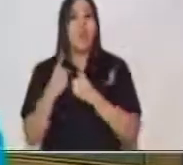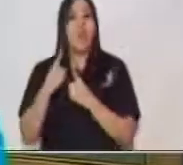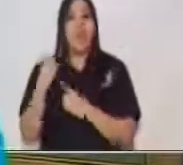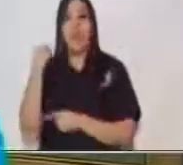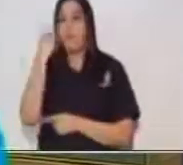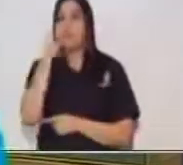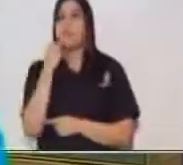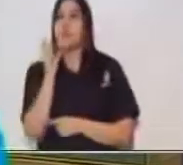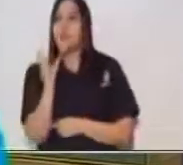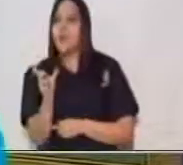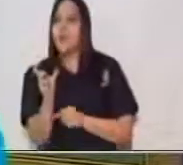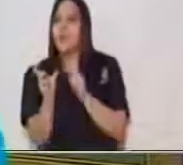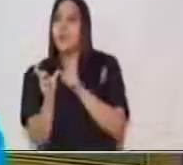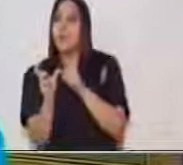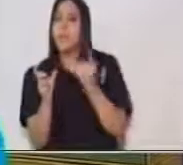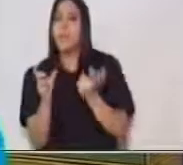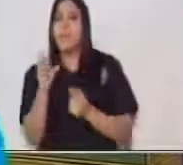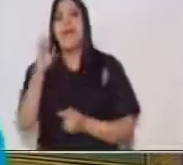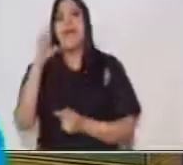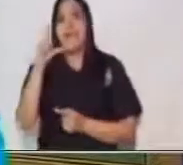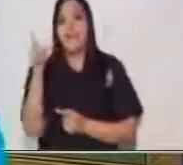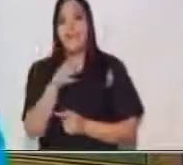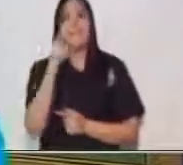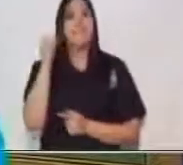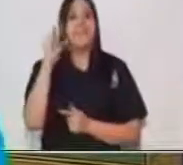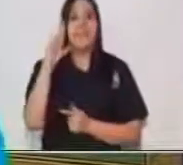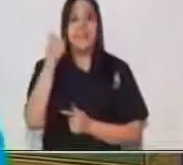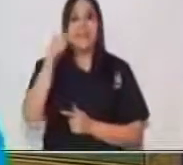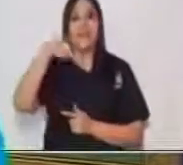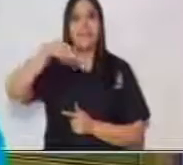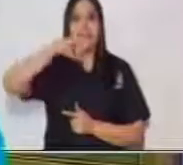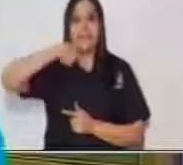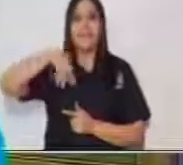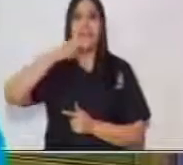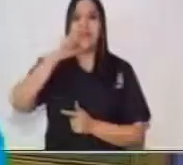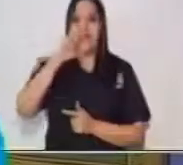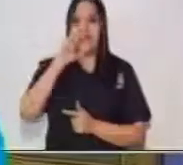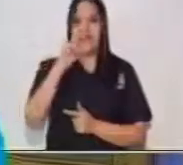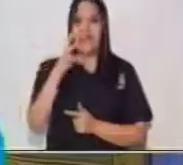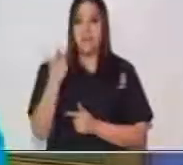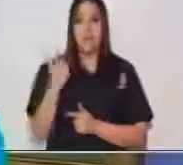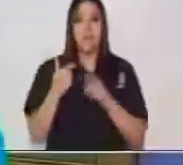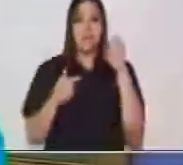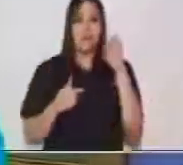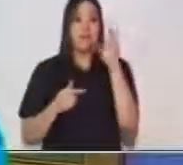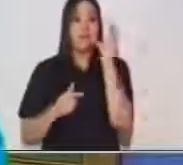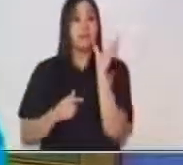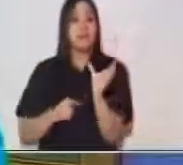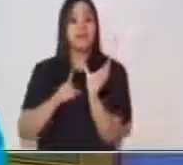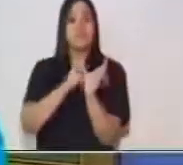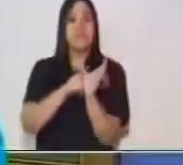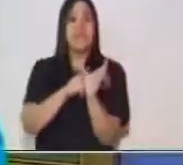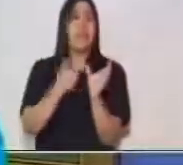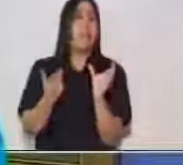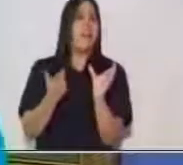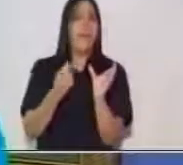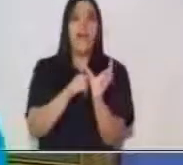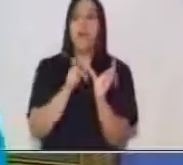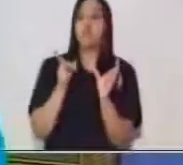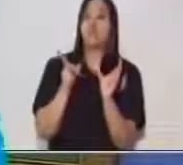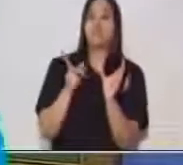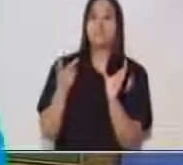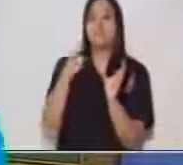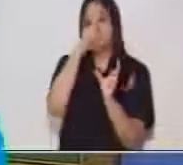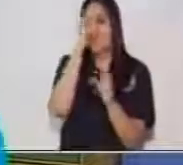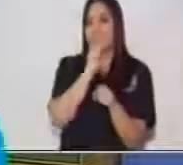nuestra oración? El granjero. ¿Y qué decimos del granjero? Que es muy trabajador. Esa parte de es